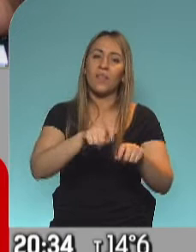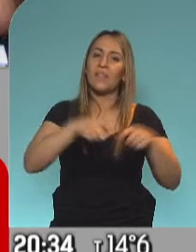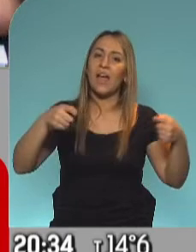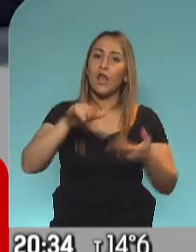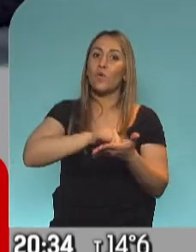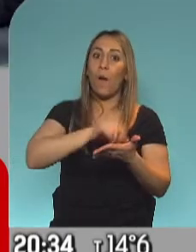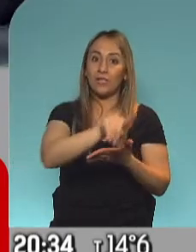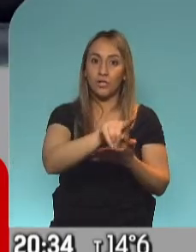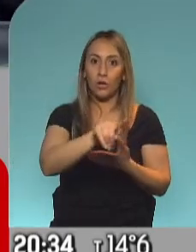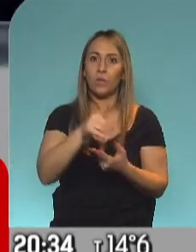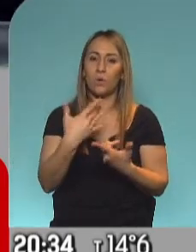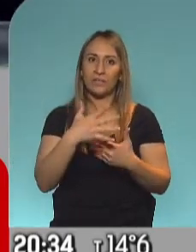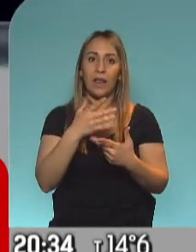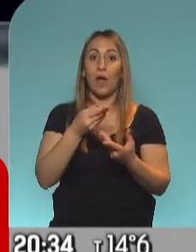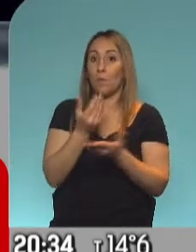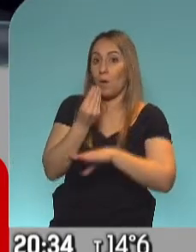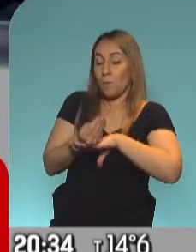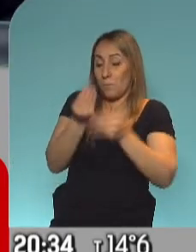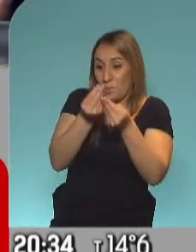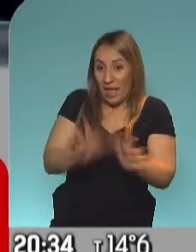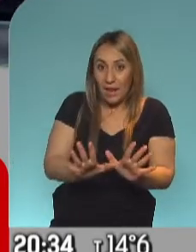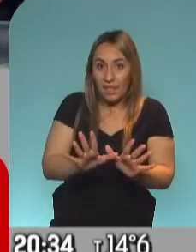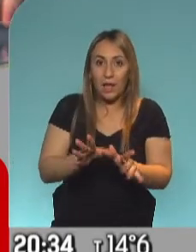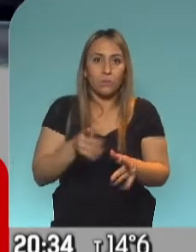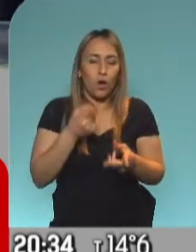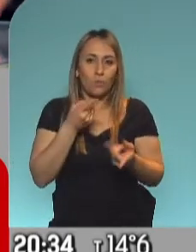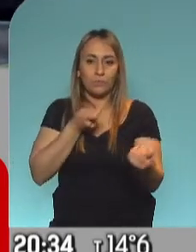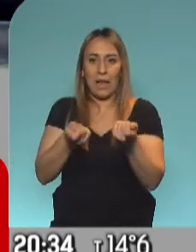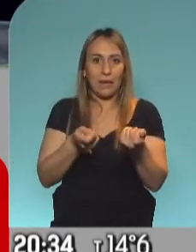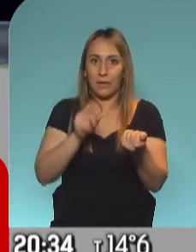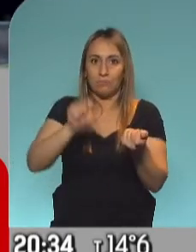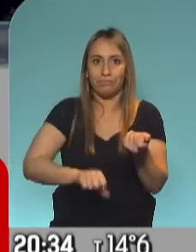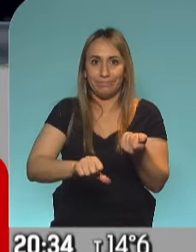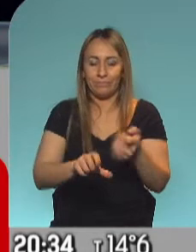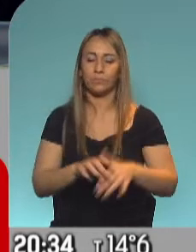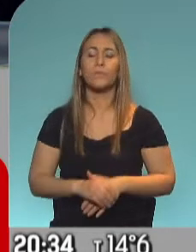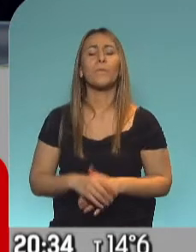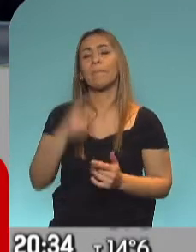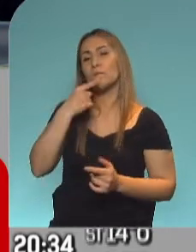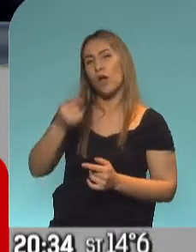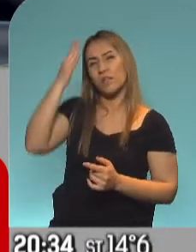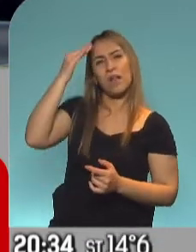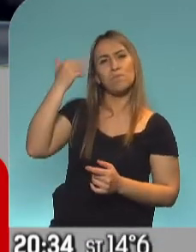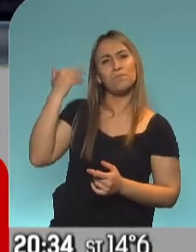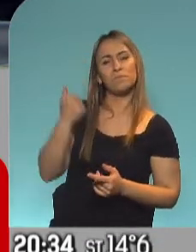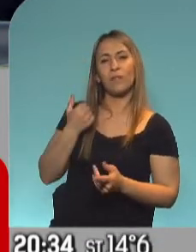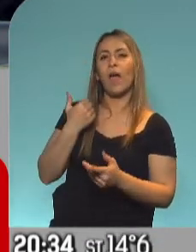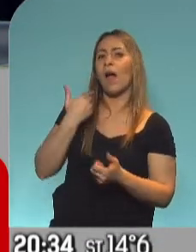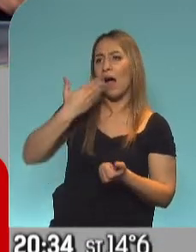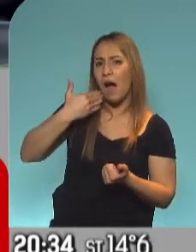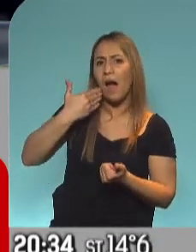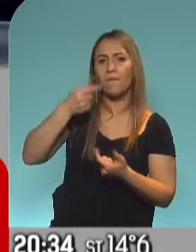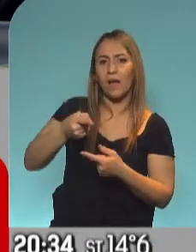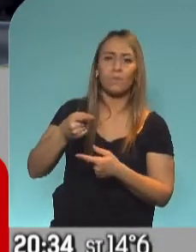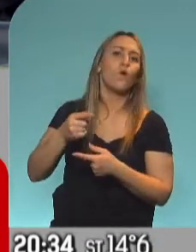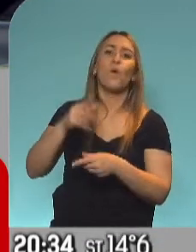profundizar también. Ayer tengo una consulta con respecto a estos 3 escenarios que estabas planteando. Él hace tiempo que viene hablando de el no al